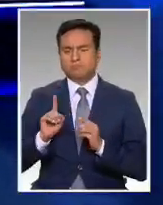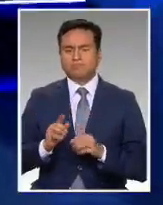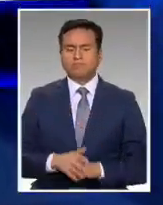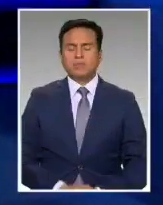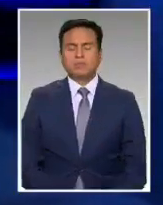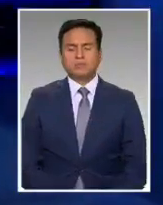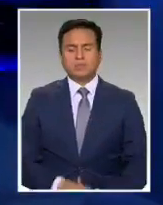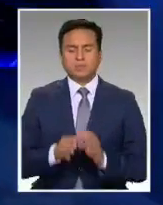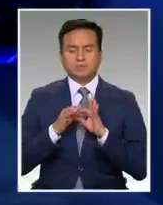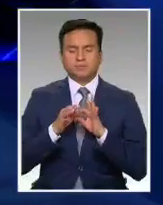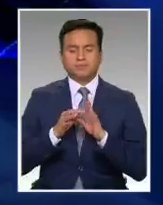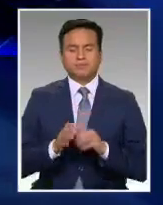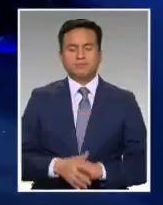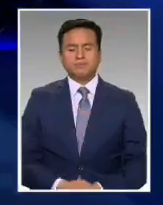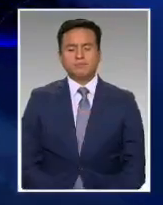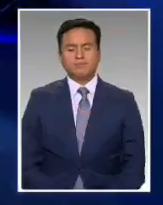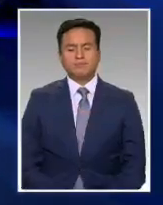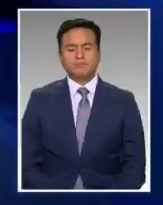gracias